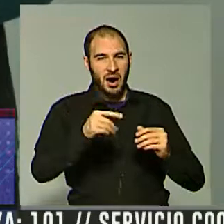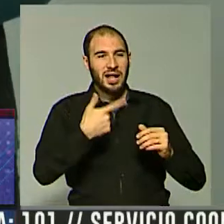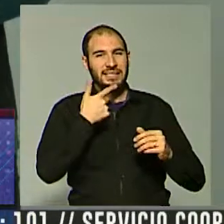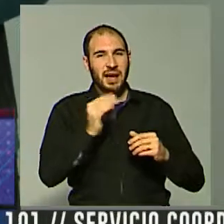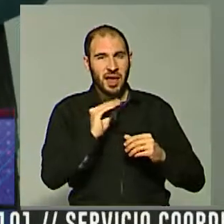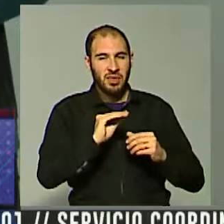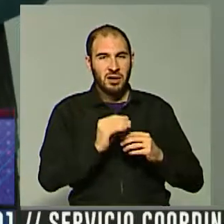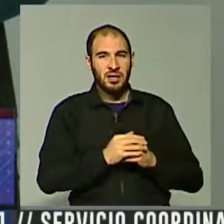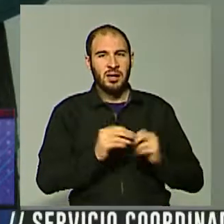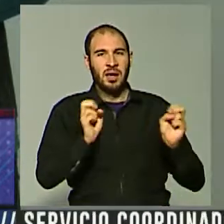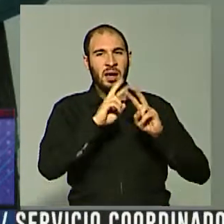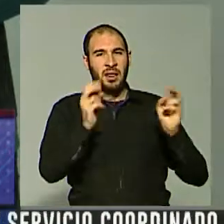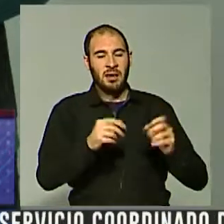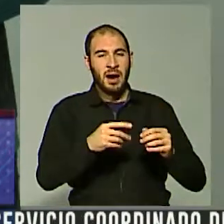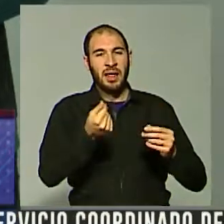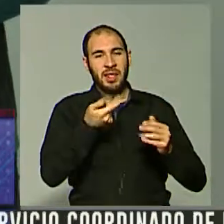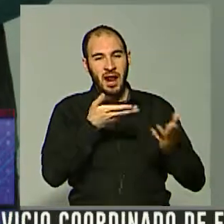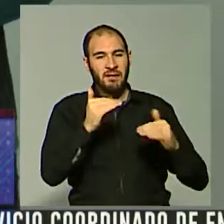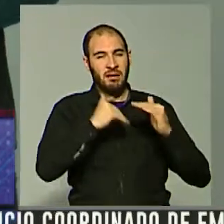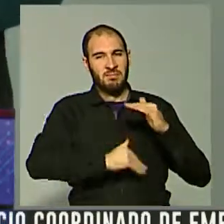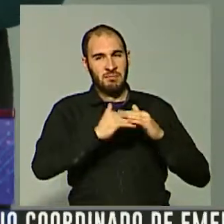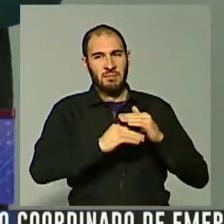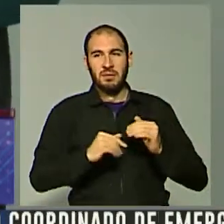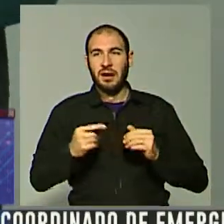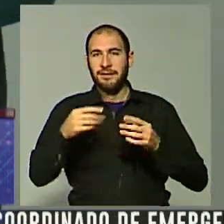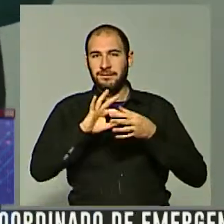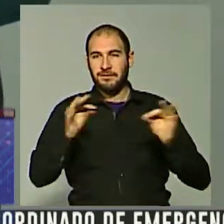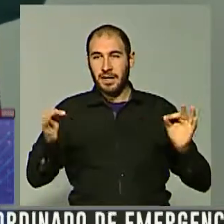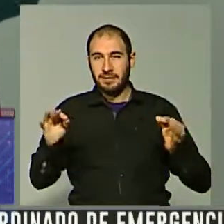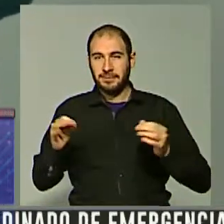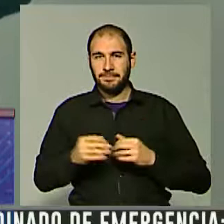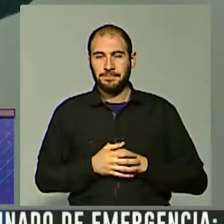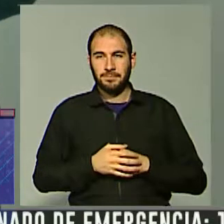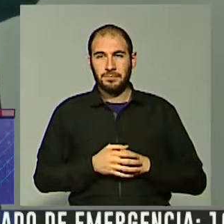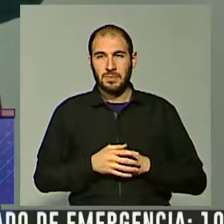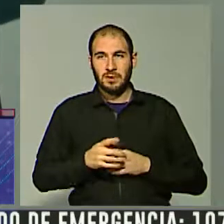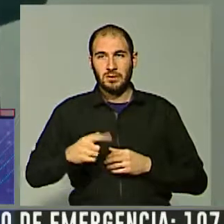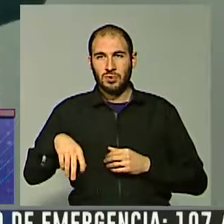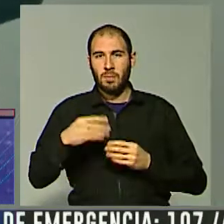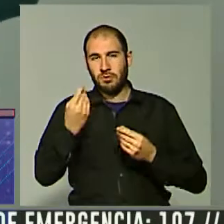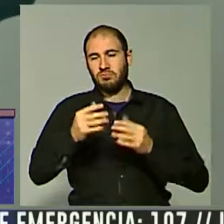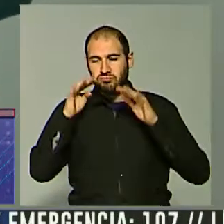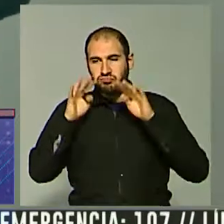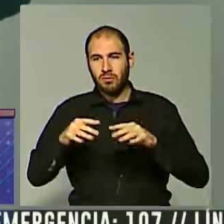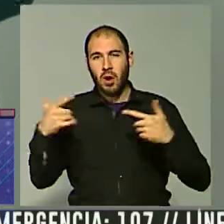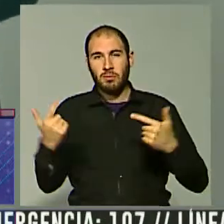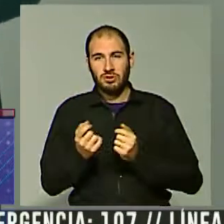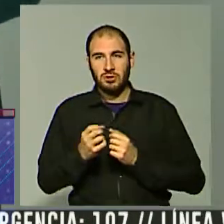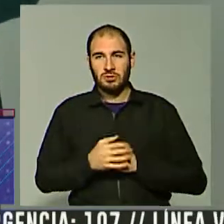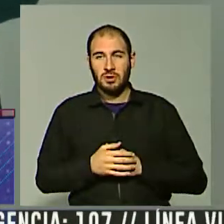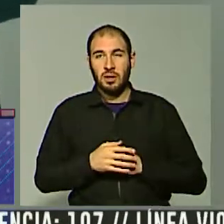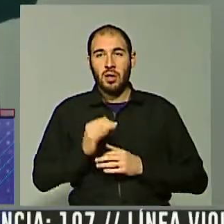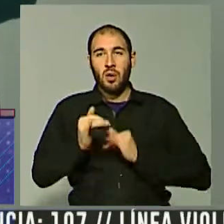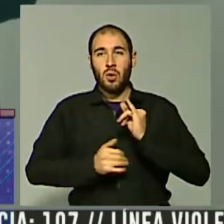Senado con lo que tiene que ver con el congelamiento de las tarifas. Bueno, una frase en la cual se posaron muchos, ¿no?, desde la oposición, porque él